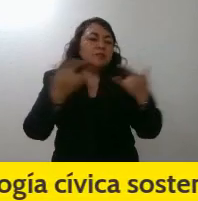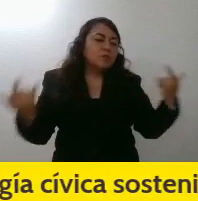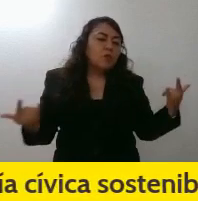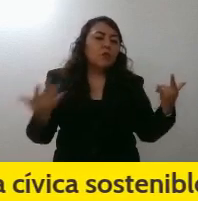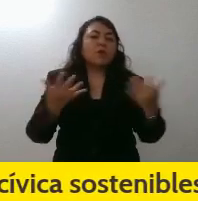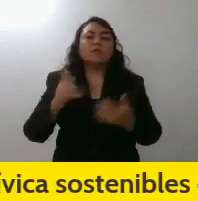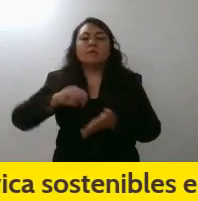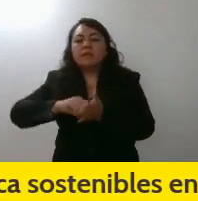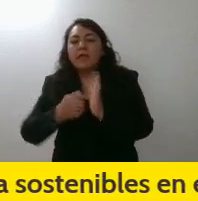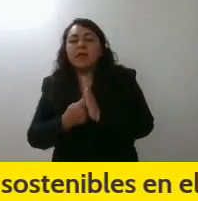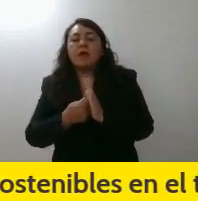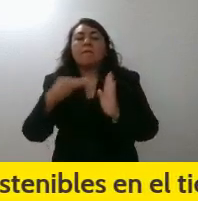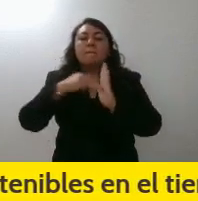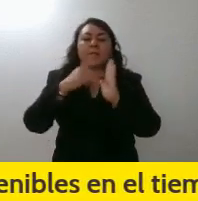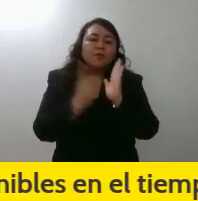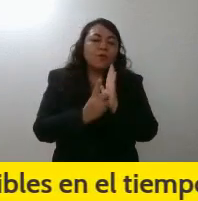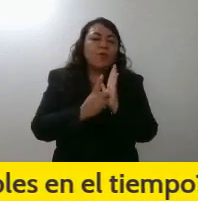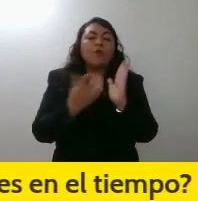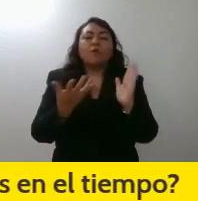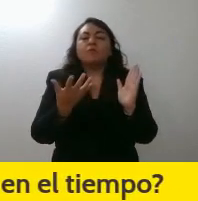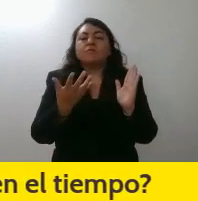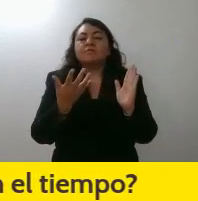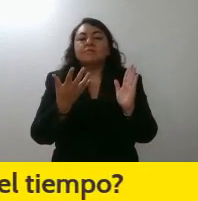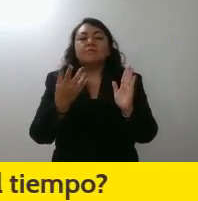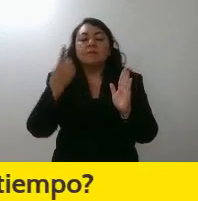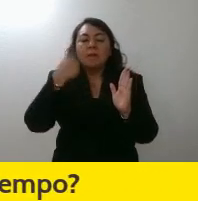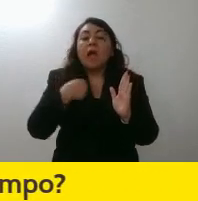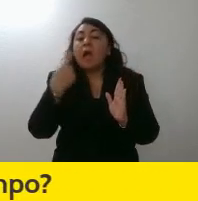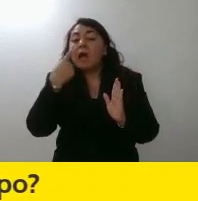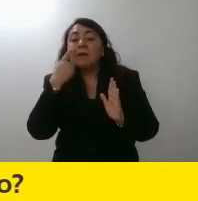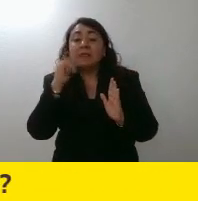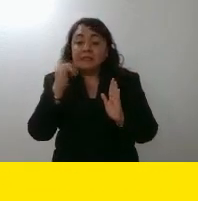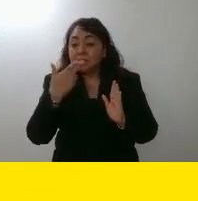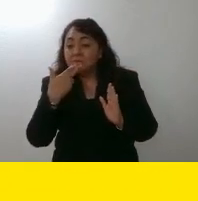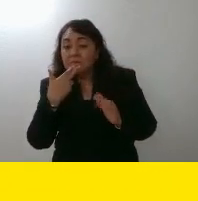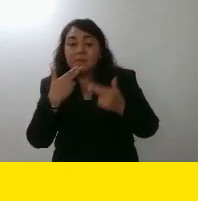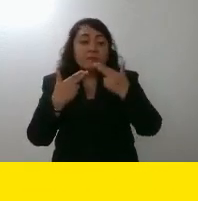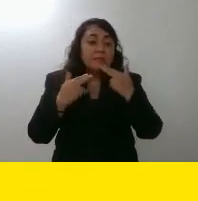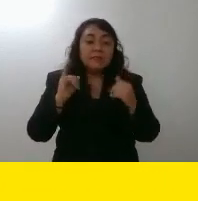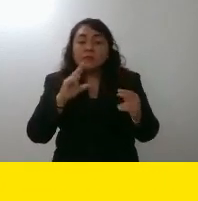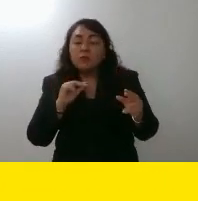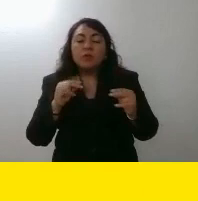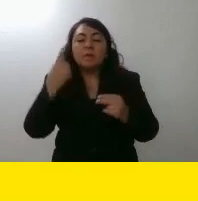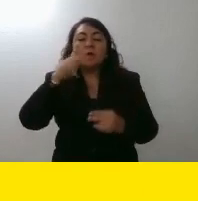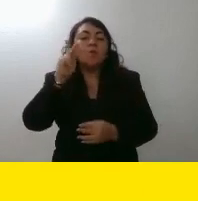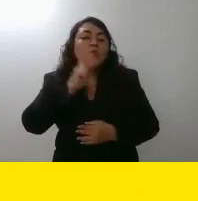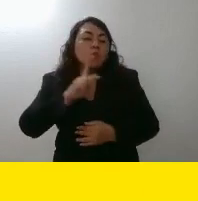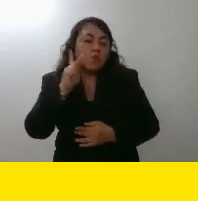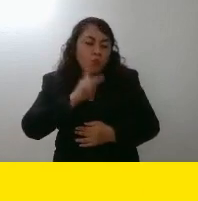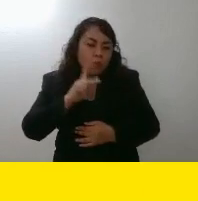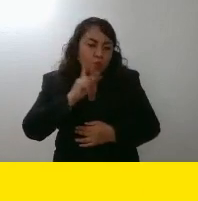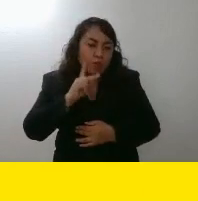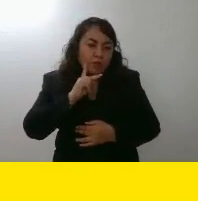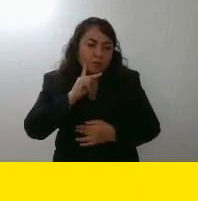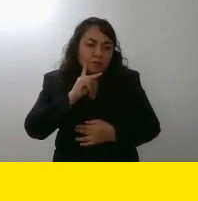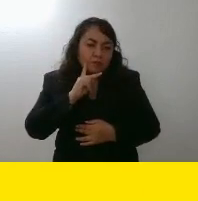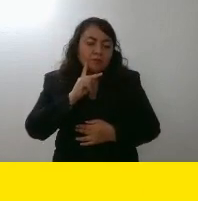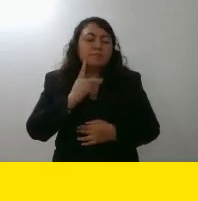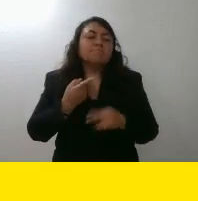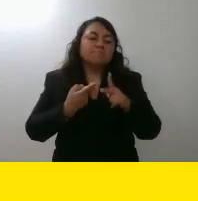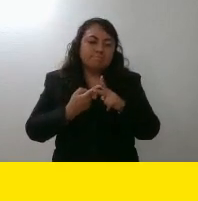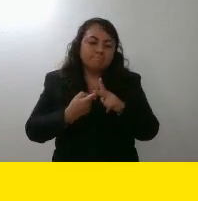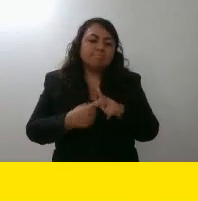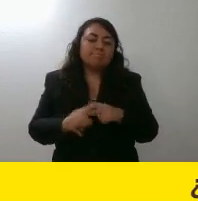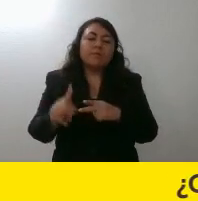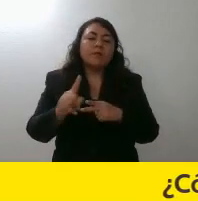aspectos técnicos, metodológicos, para ver si nos sirve también la experiencia para probar. Y empezar a